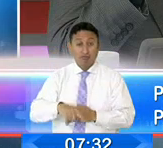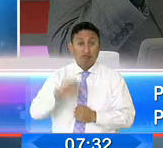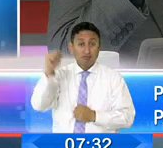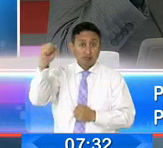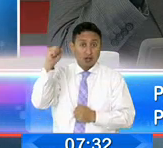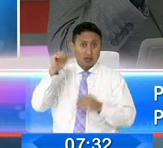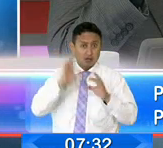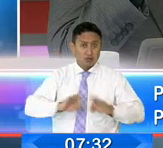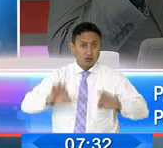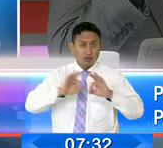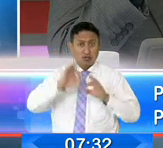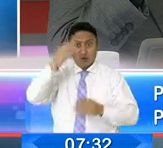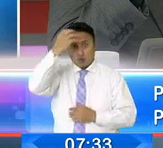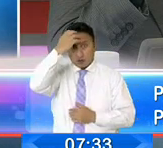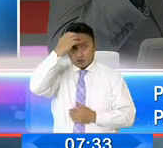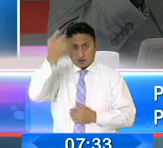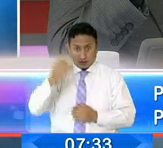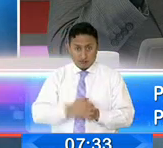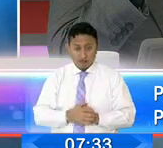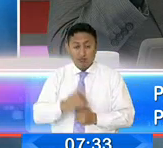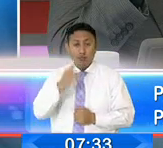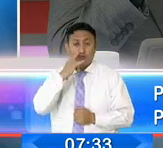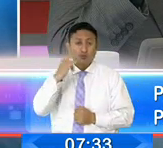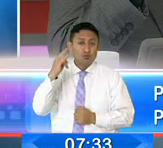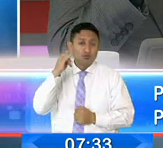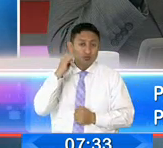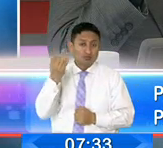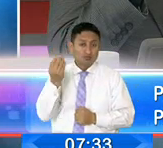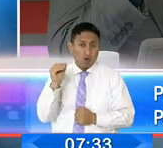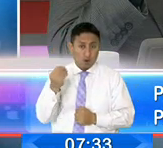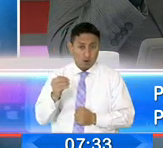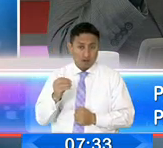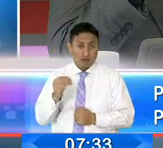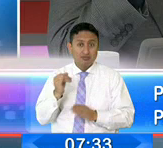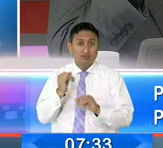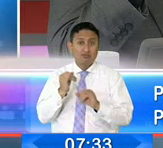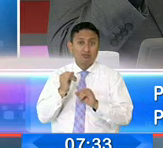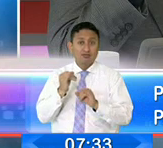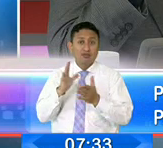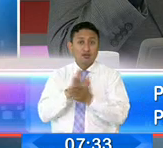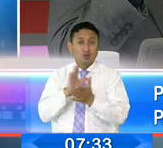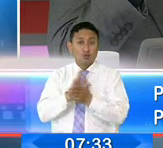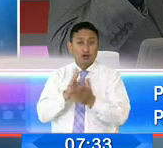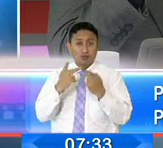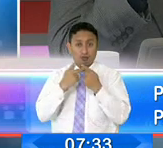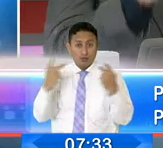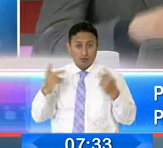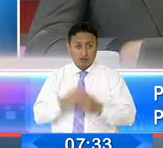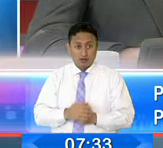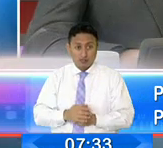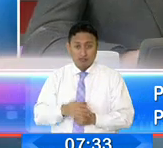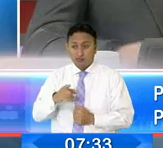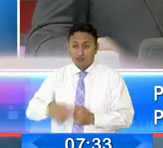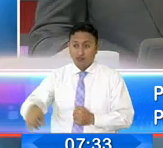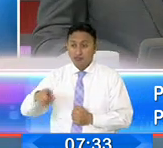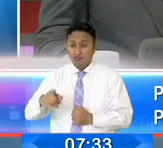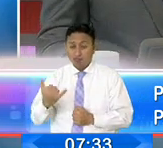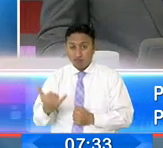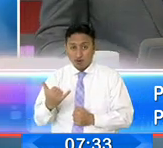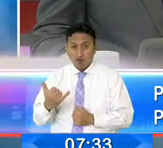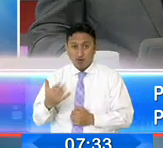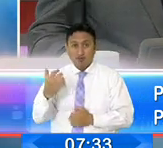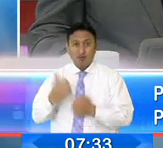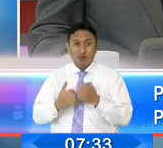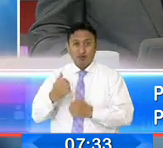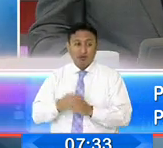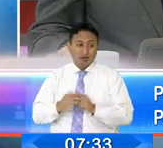como es la educación. Vemos cómo nuestros niños, nuestros jóvenes de las instituciones públicas tienen enormes retos en comparación